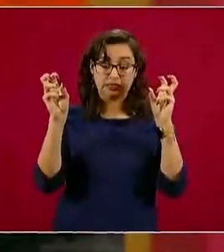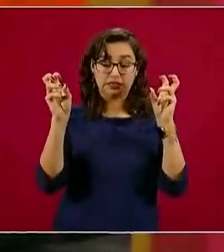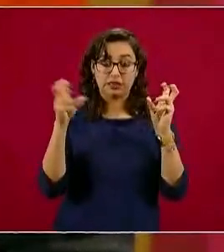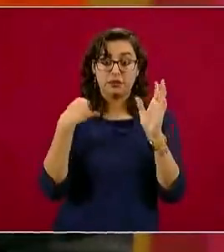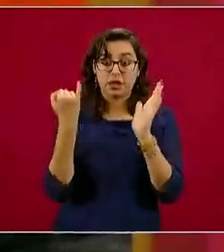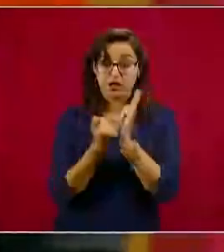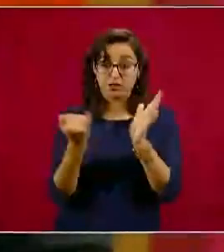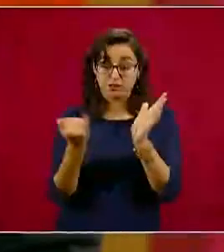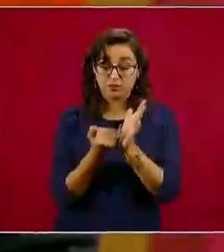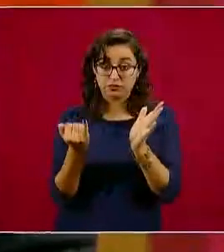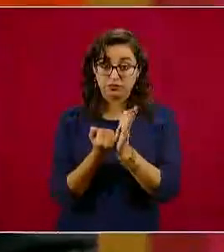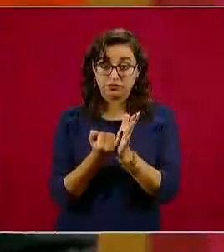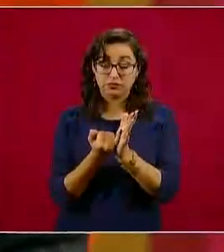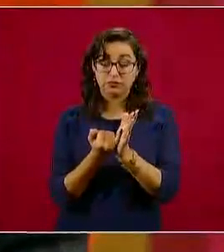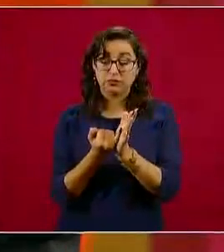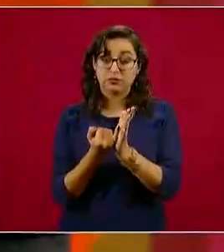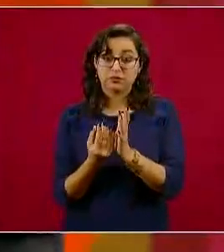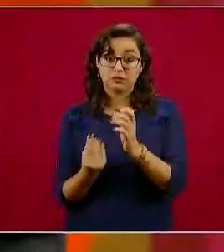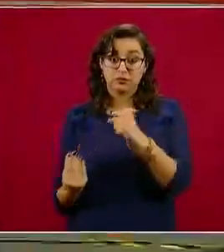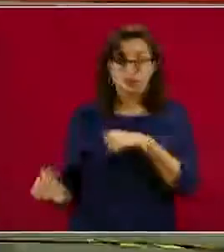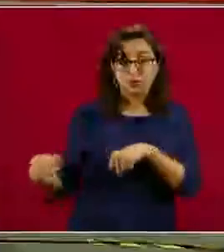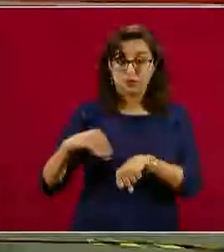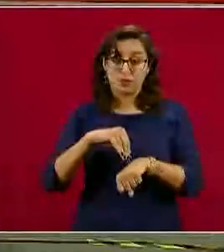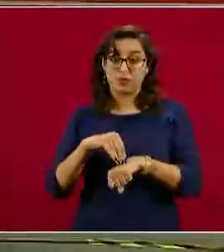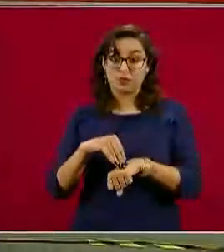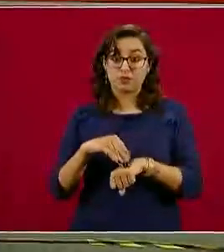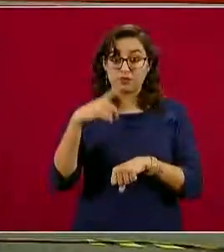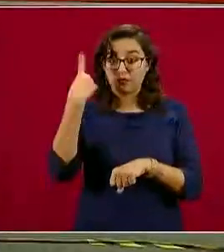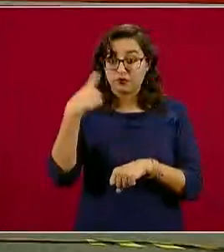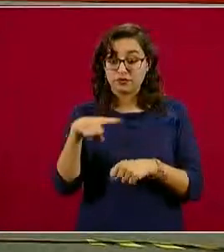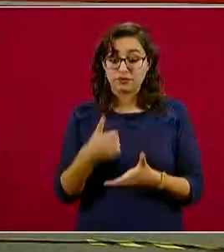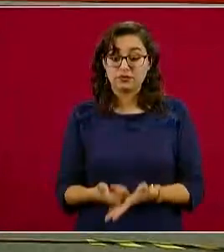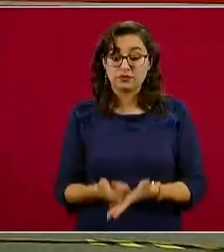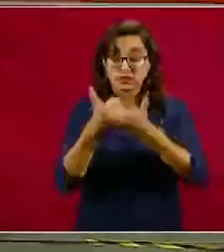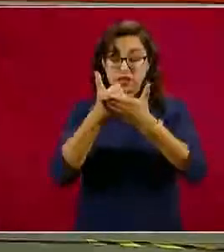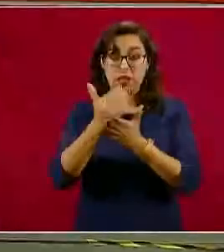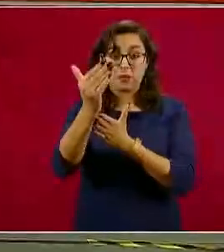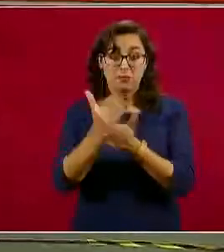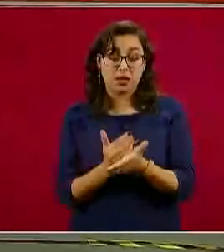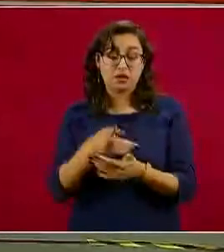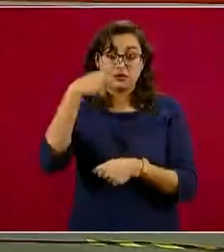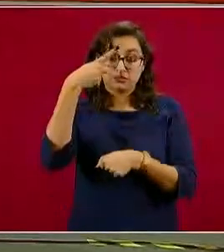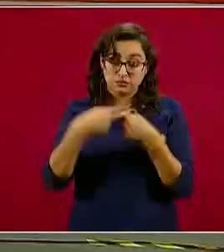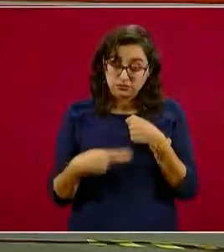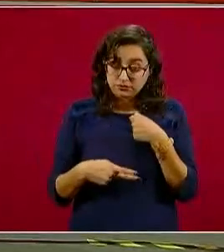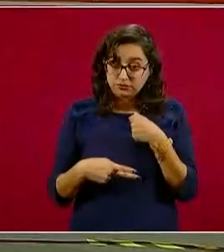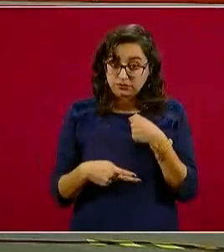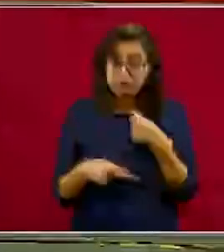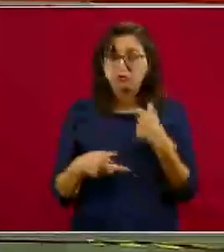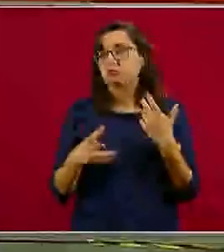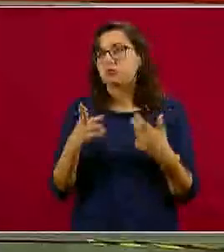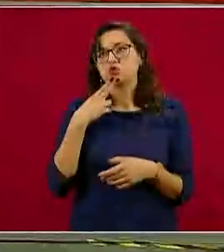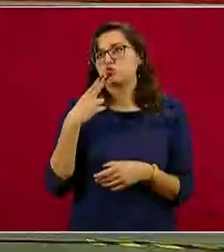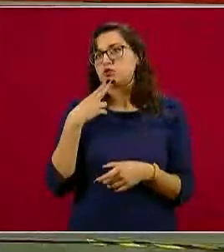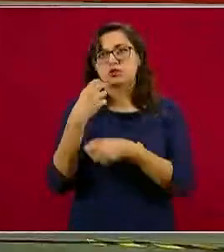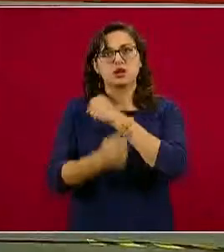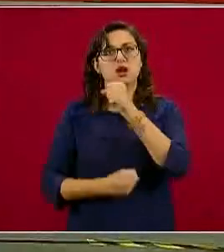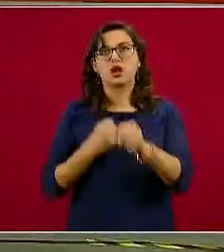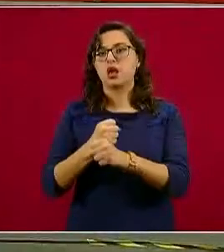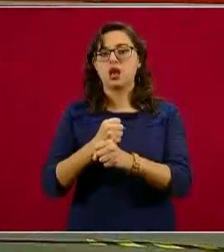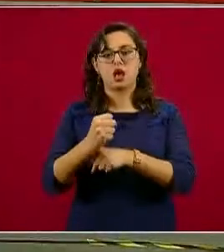productos como parte de una política pública de disminución de riesgos se ha usado por muchos